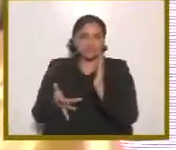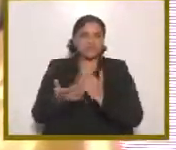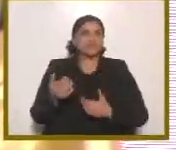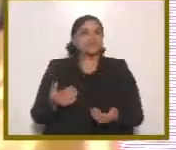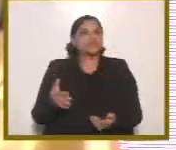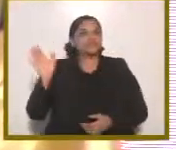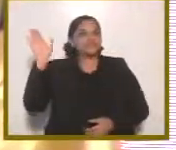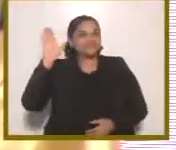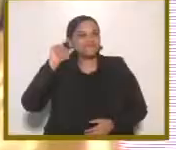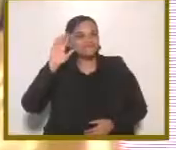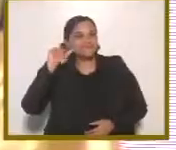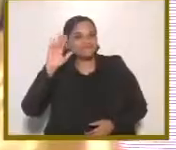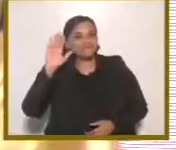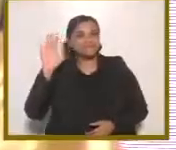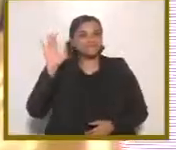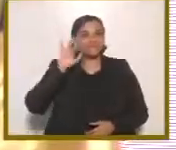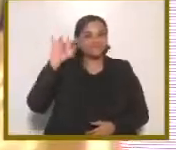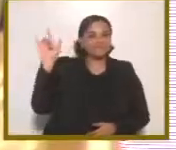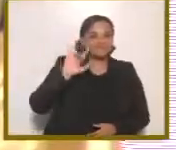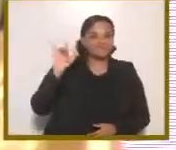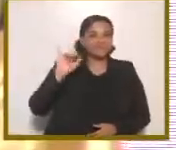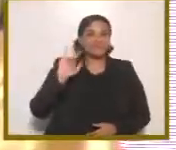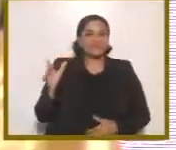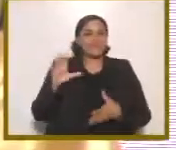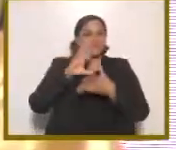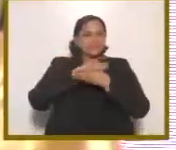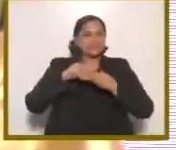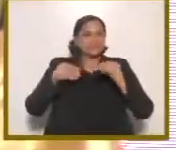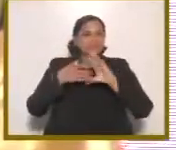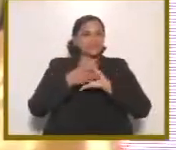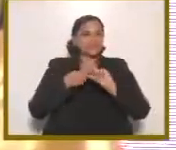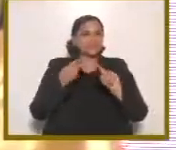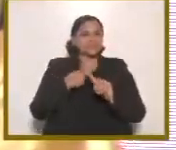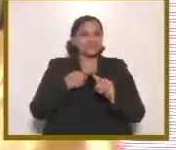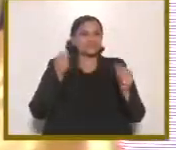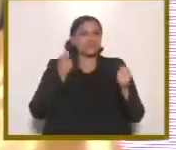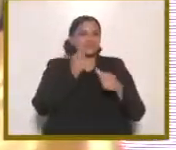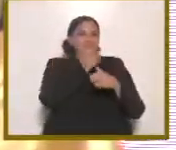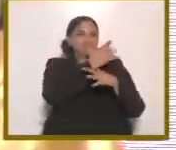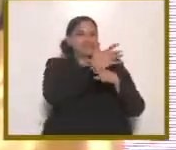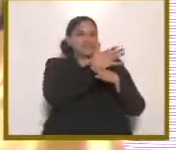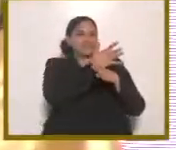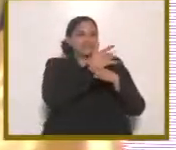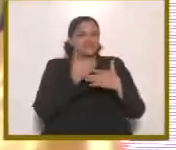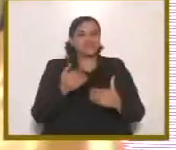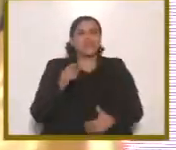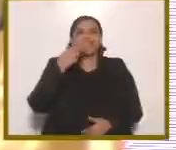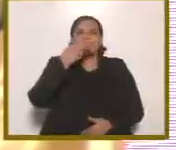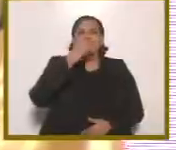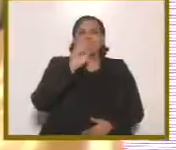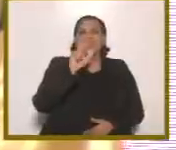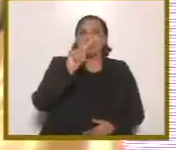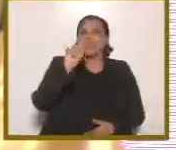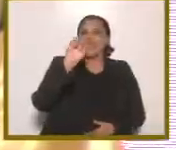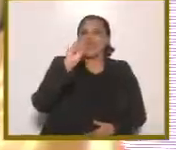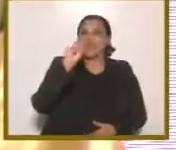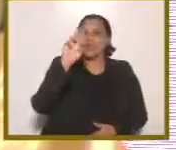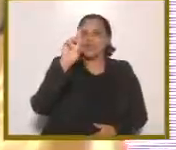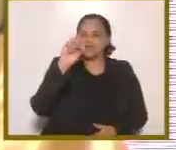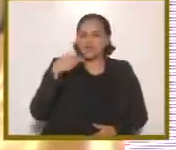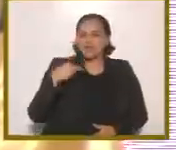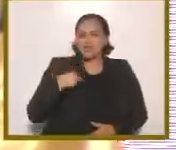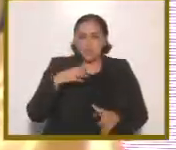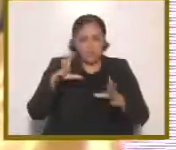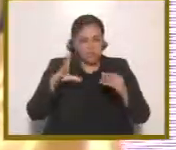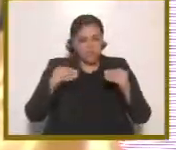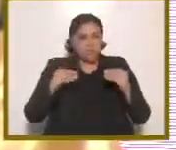despedir con una expresión de un escritor alemán que se llama Bertolt Brecht, que yo he asimilado como